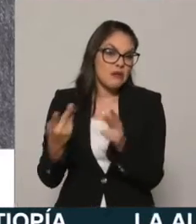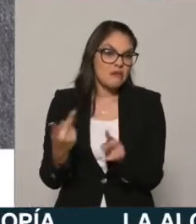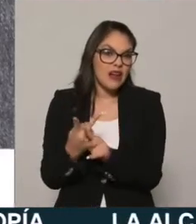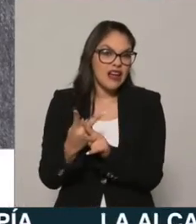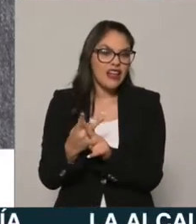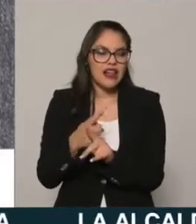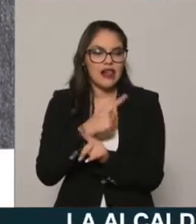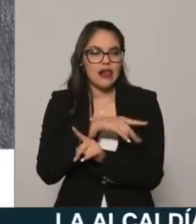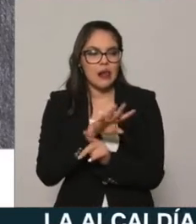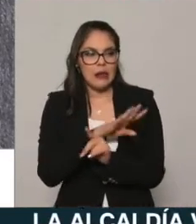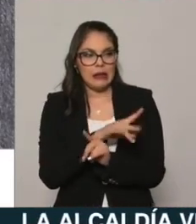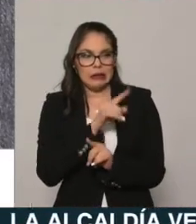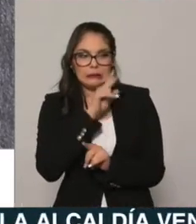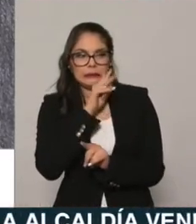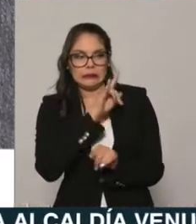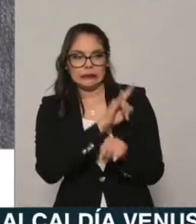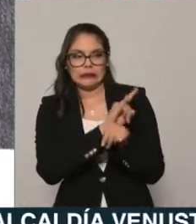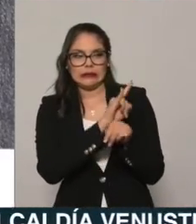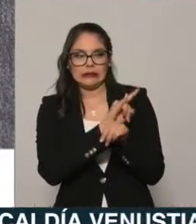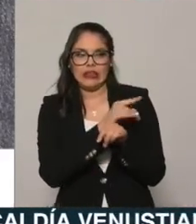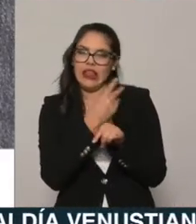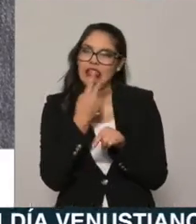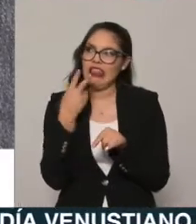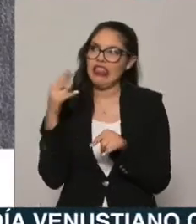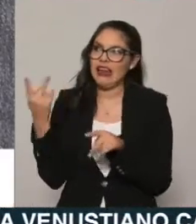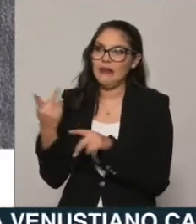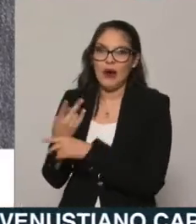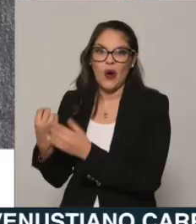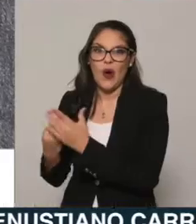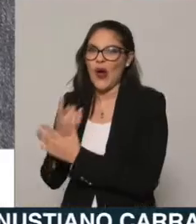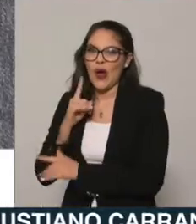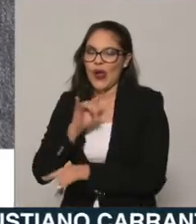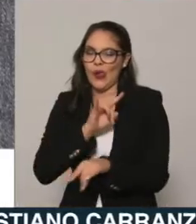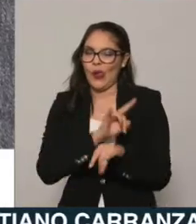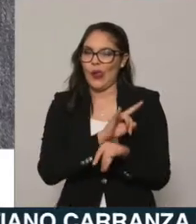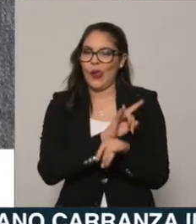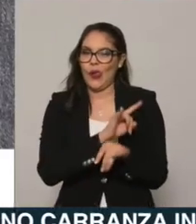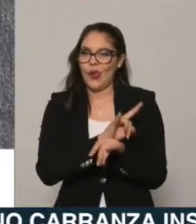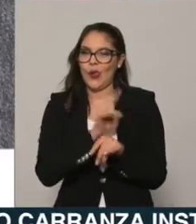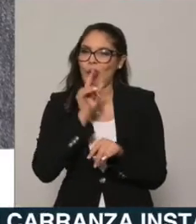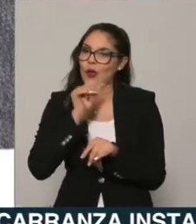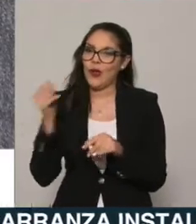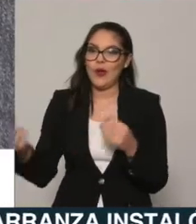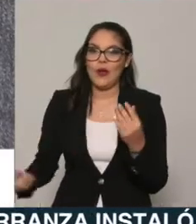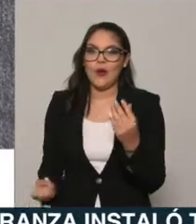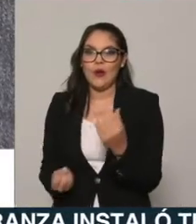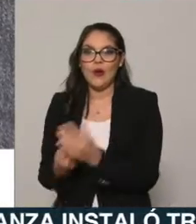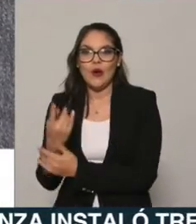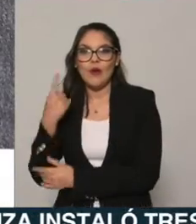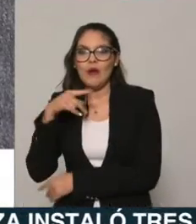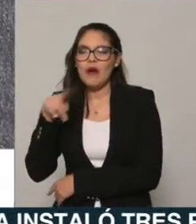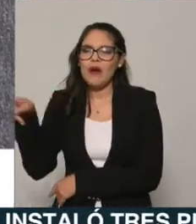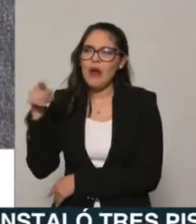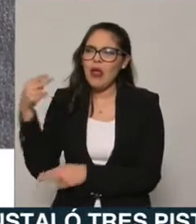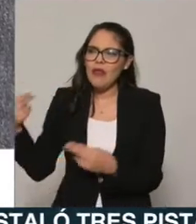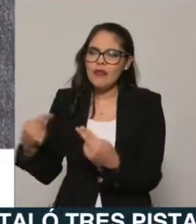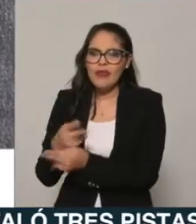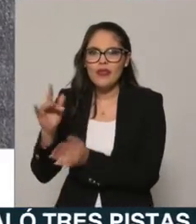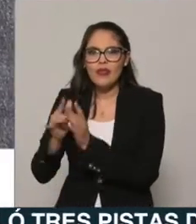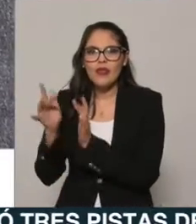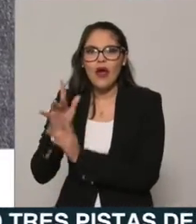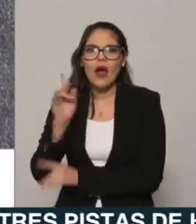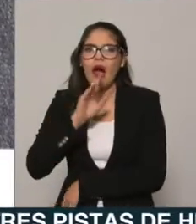distraer a los pastores y que no se enteren de la buena nueva, ¿no? Del nacimiento del niño Dios. Okay. Y con